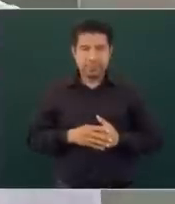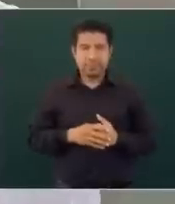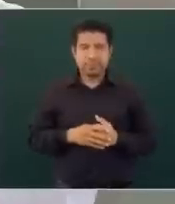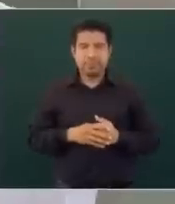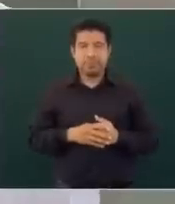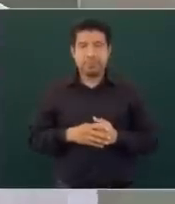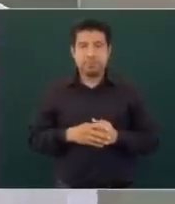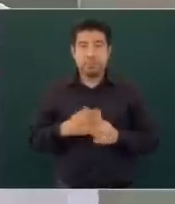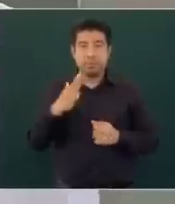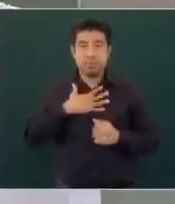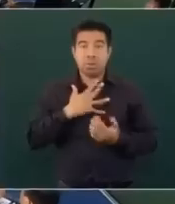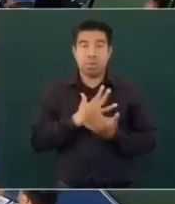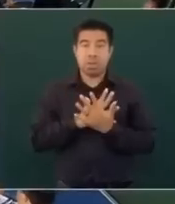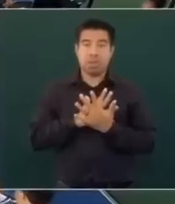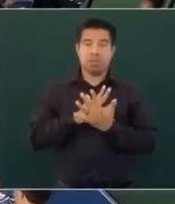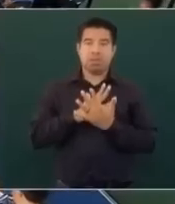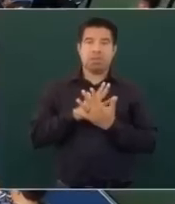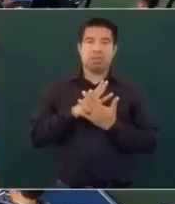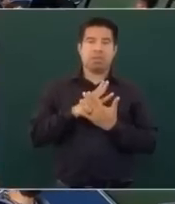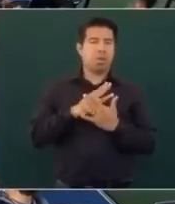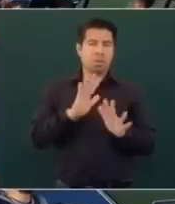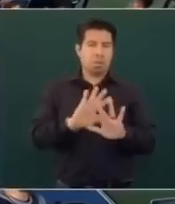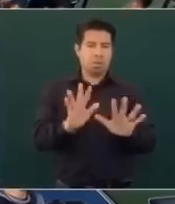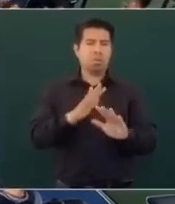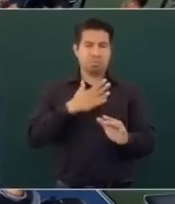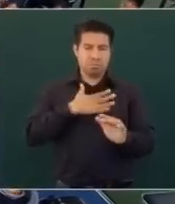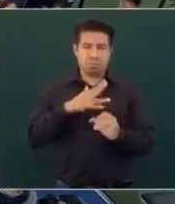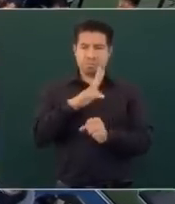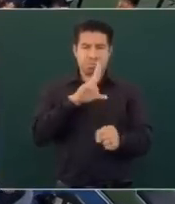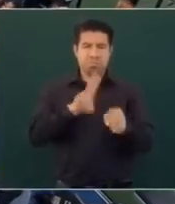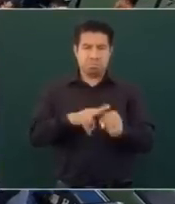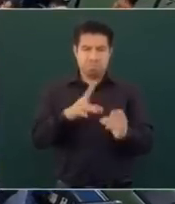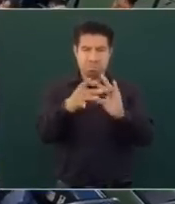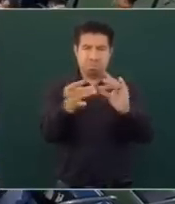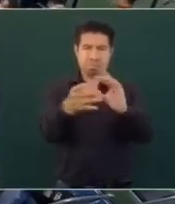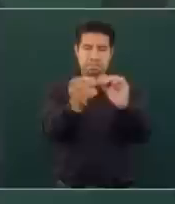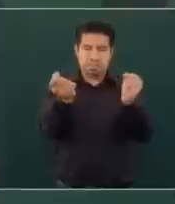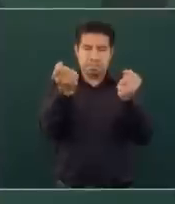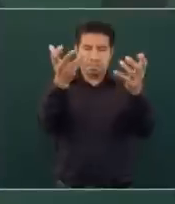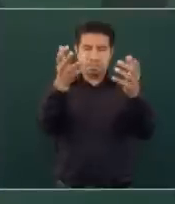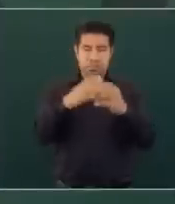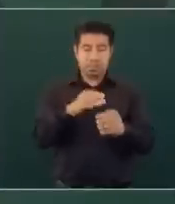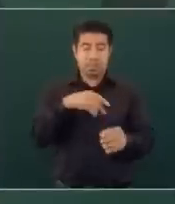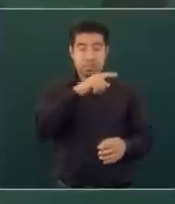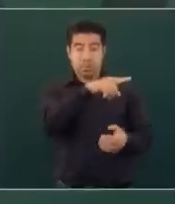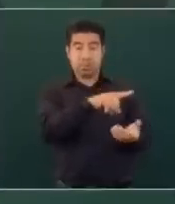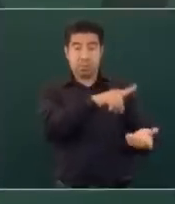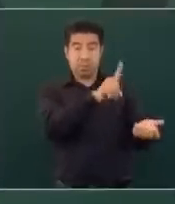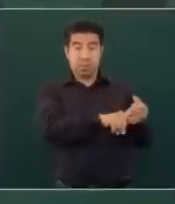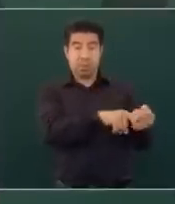no exagero, la mayoría de ellos en lo íntimo